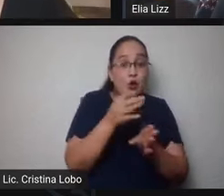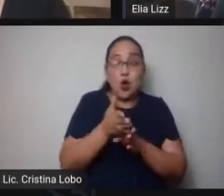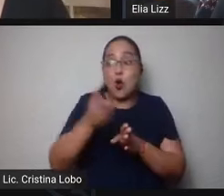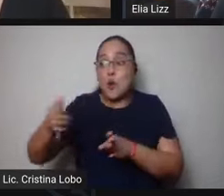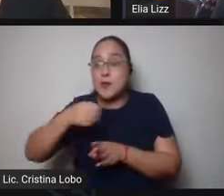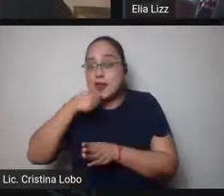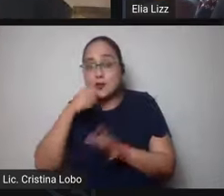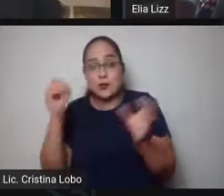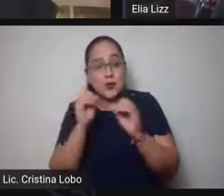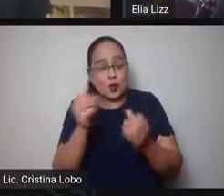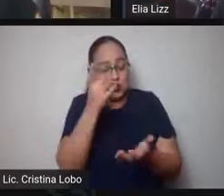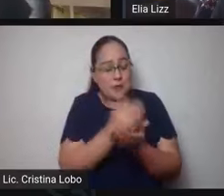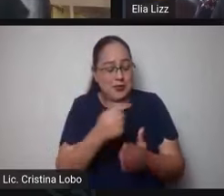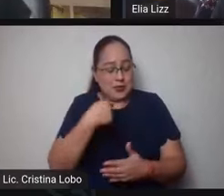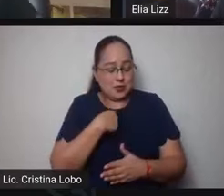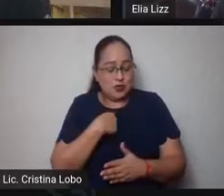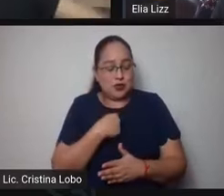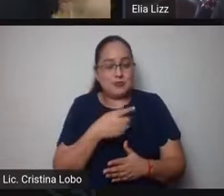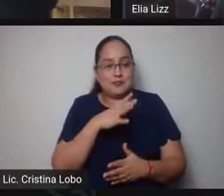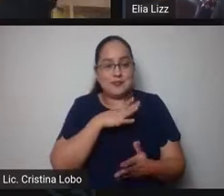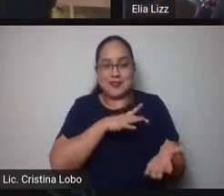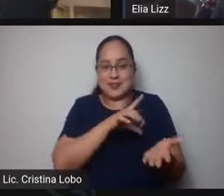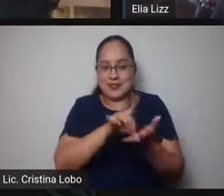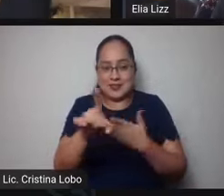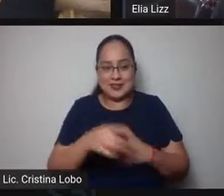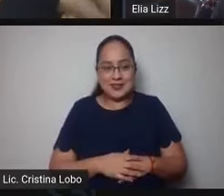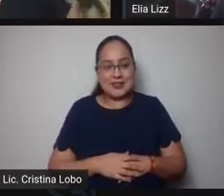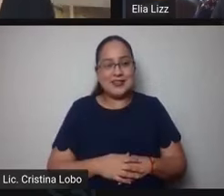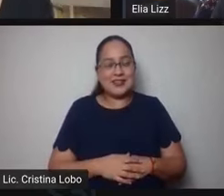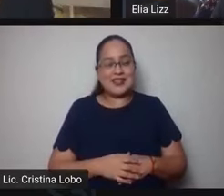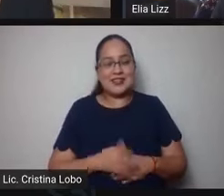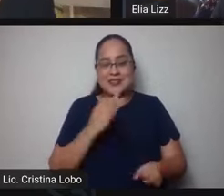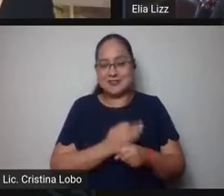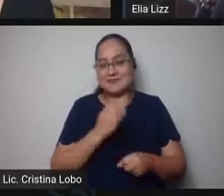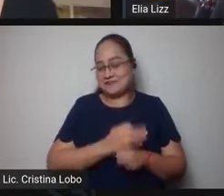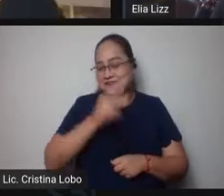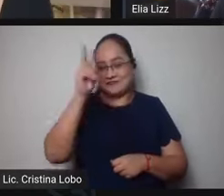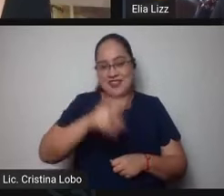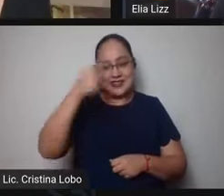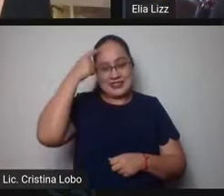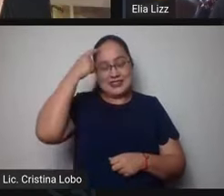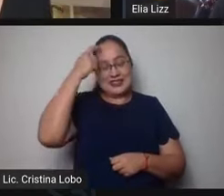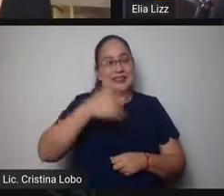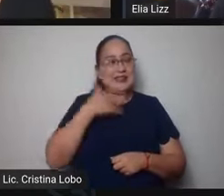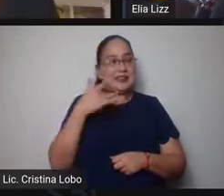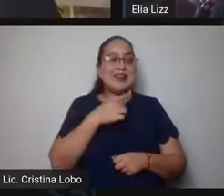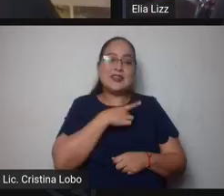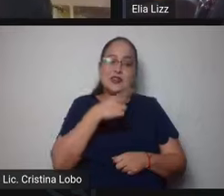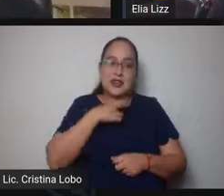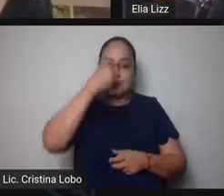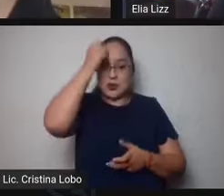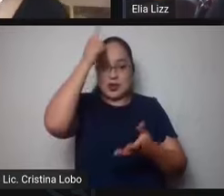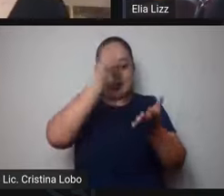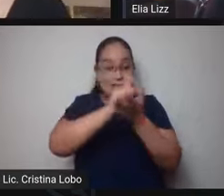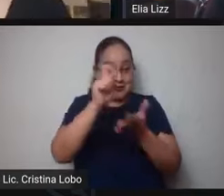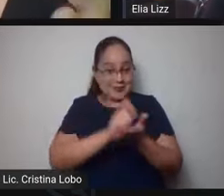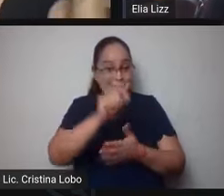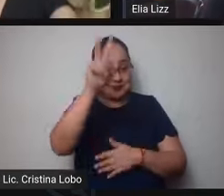pasando, caramba? Híjole, y me has puesto así, mira, el carrete así, digo, hay que decir algo al respecto.